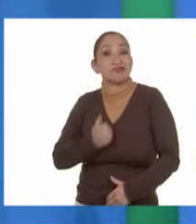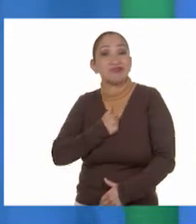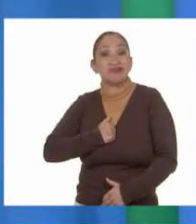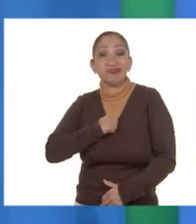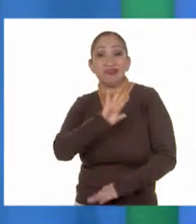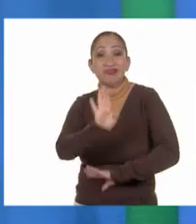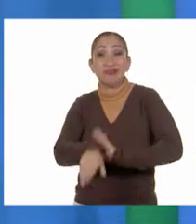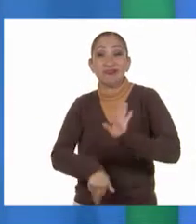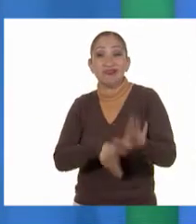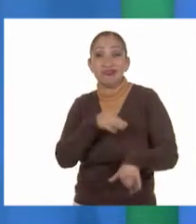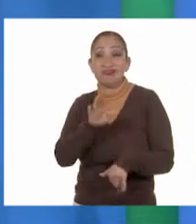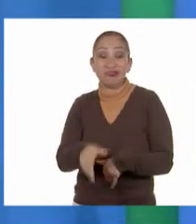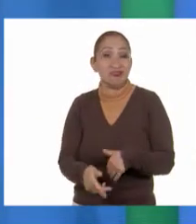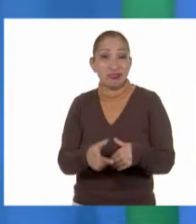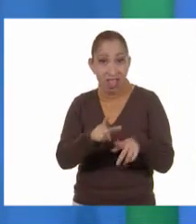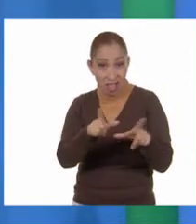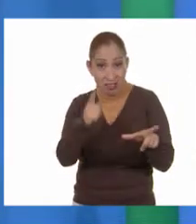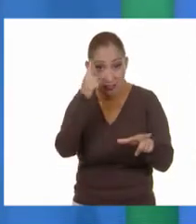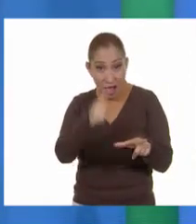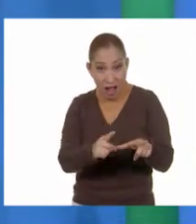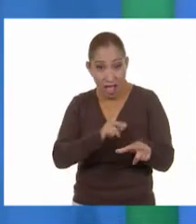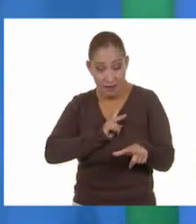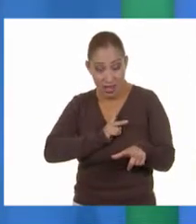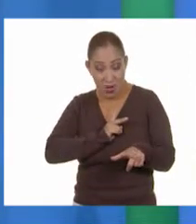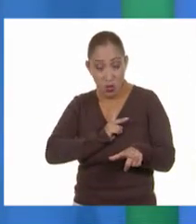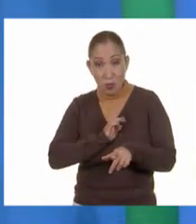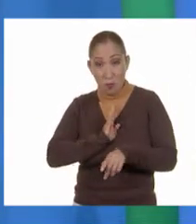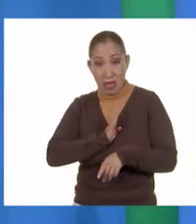lamentablemente morían. No estaban listos para los virus y